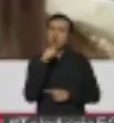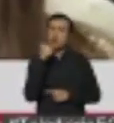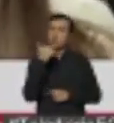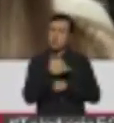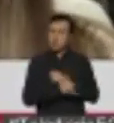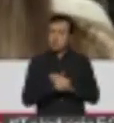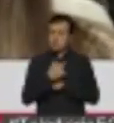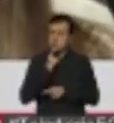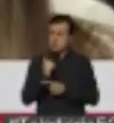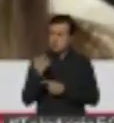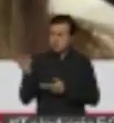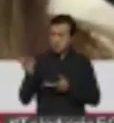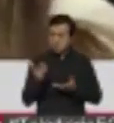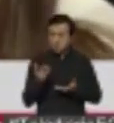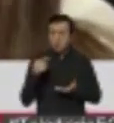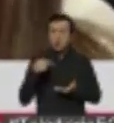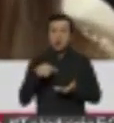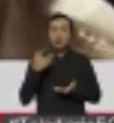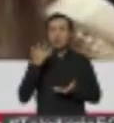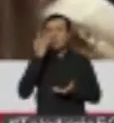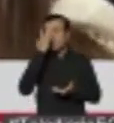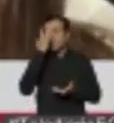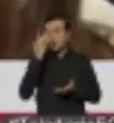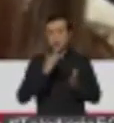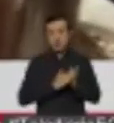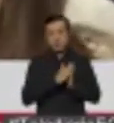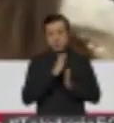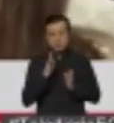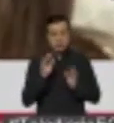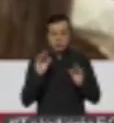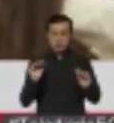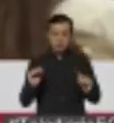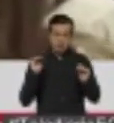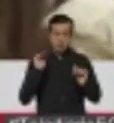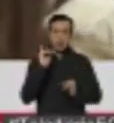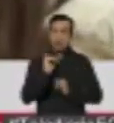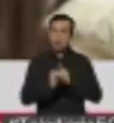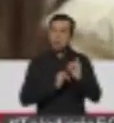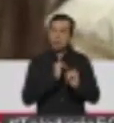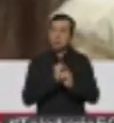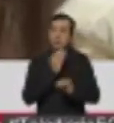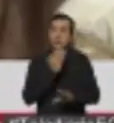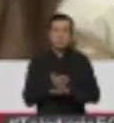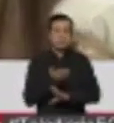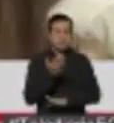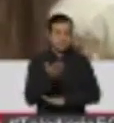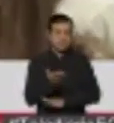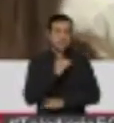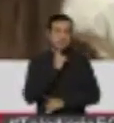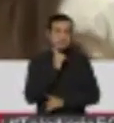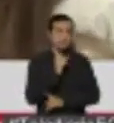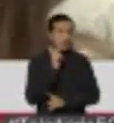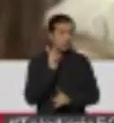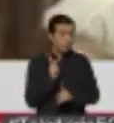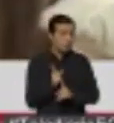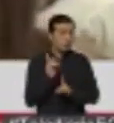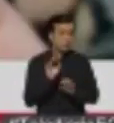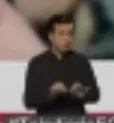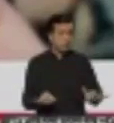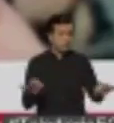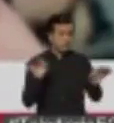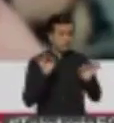mundo y eso es en base a la imagen premium internacional que nosotros le hemos dado a la marca como uno de los factores